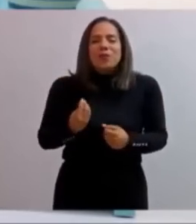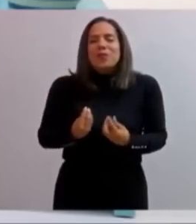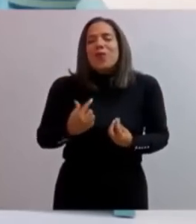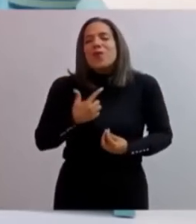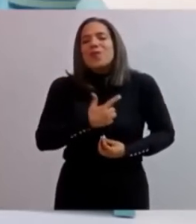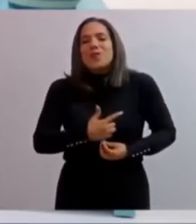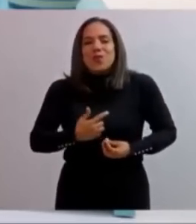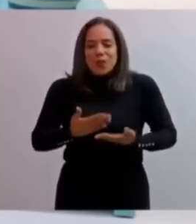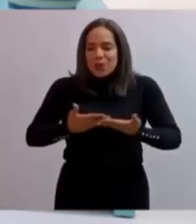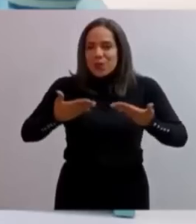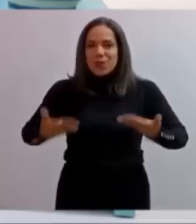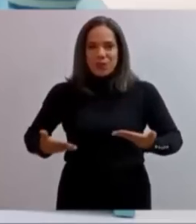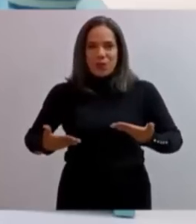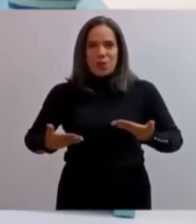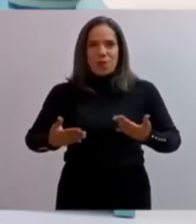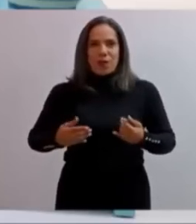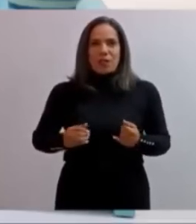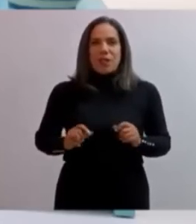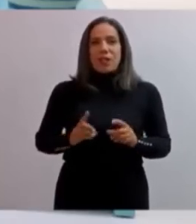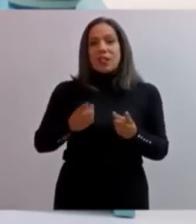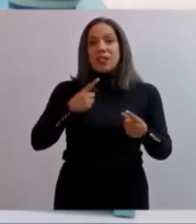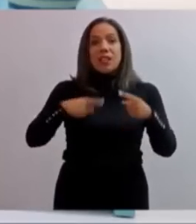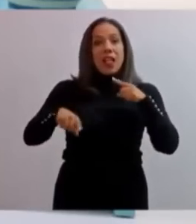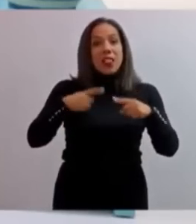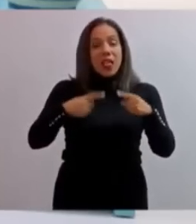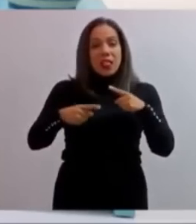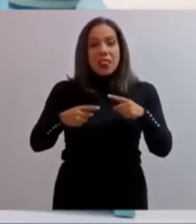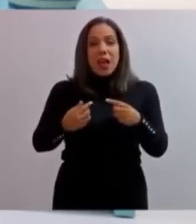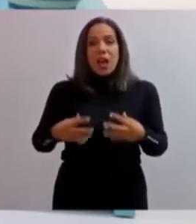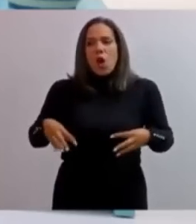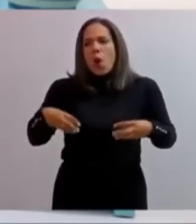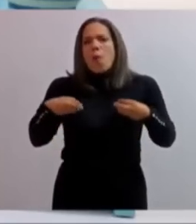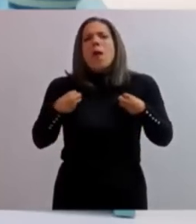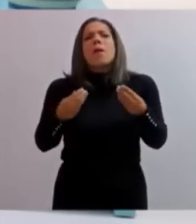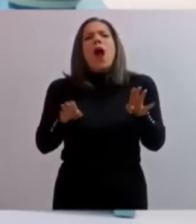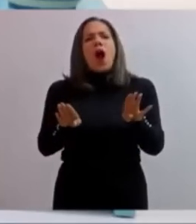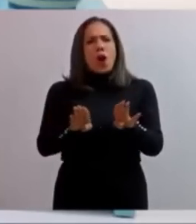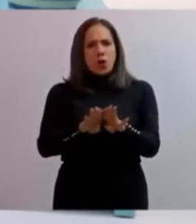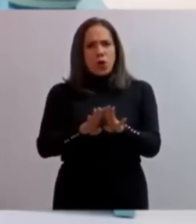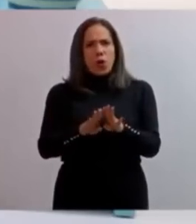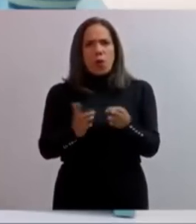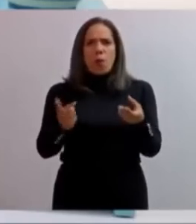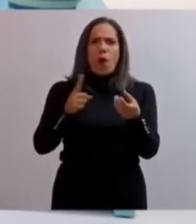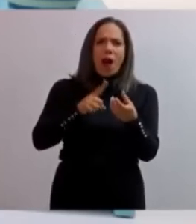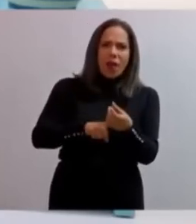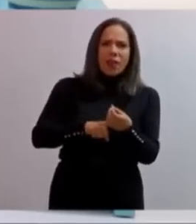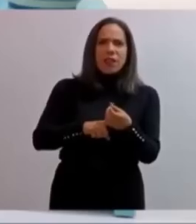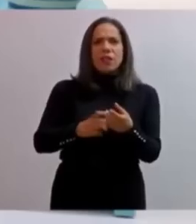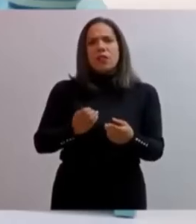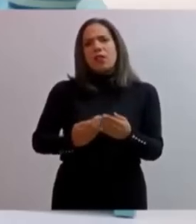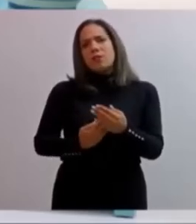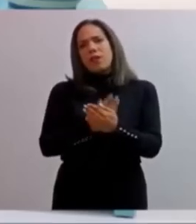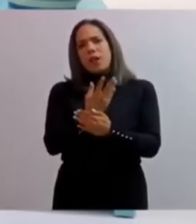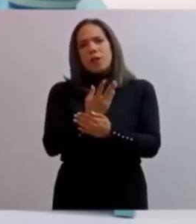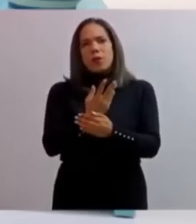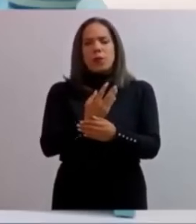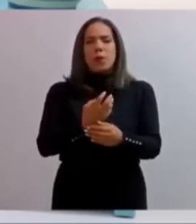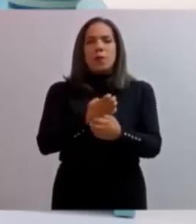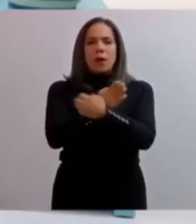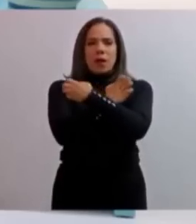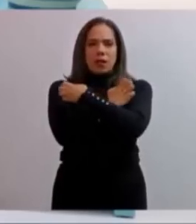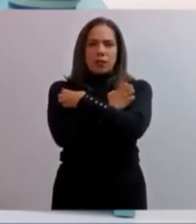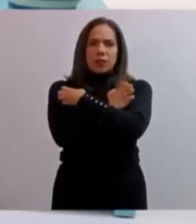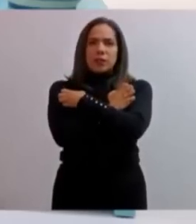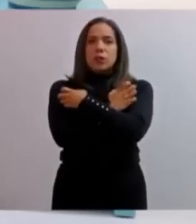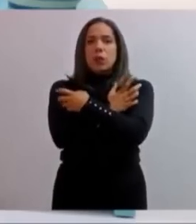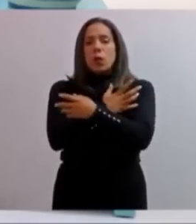diálogo, perspectivas, vivencias y posibilidades del Consejo Técnico Escolar de la Nueva Escuela Mexicana, el cual es el